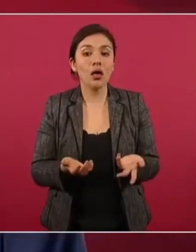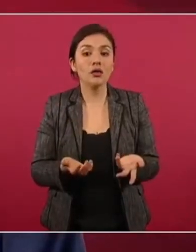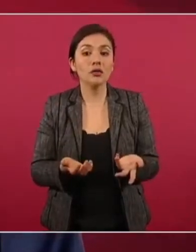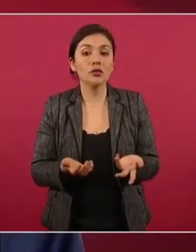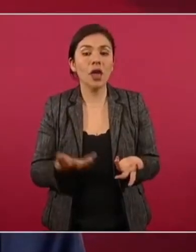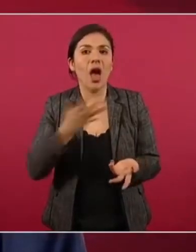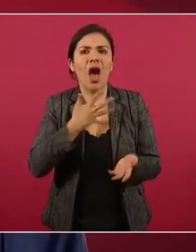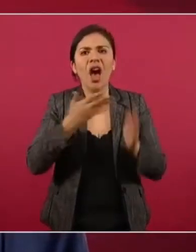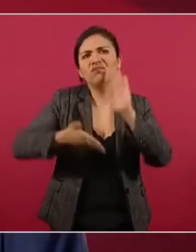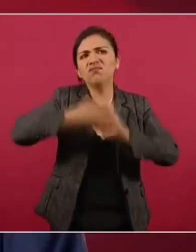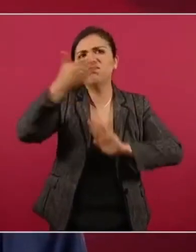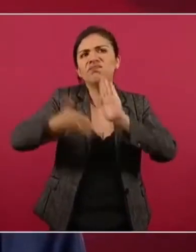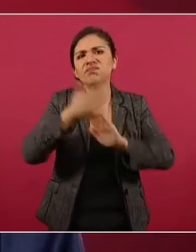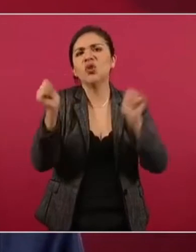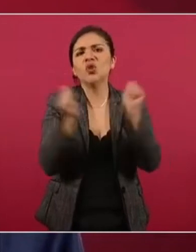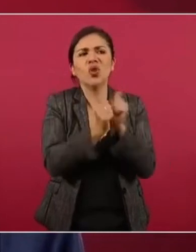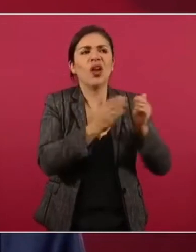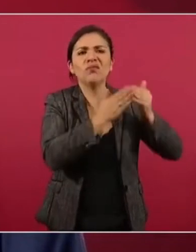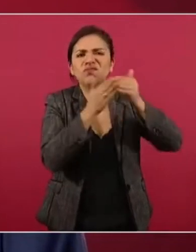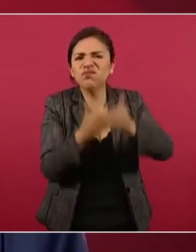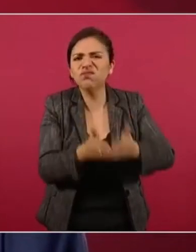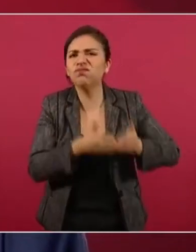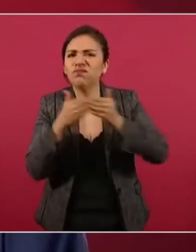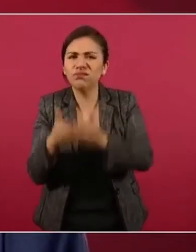tiene la infraestructura portuaria,